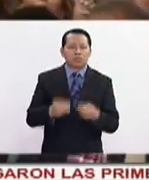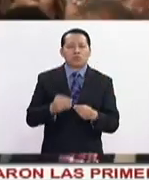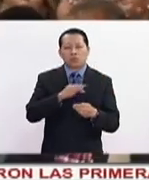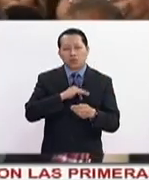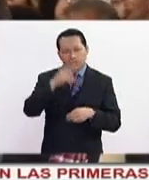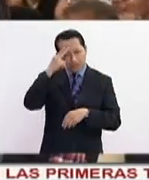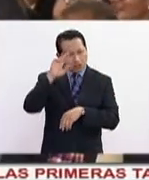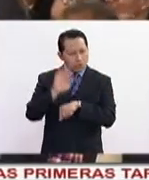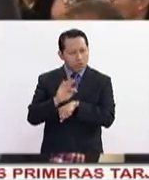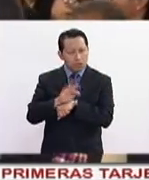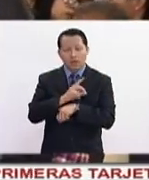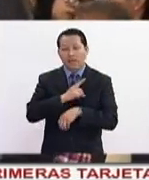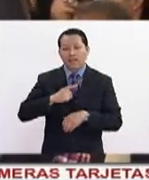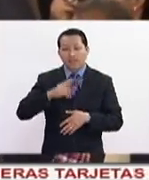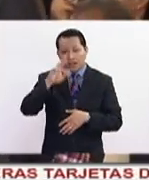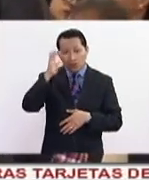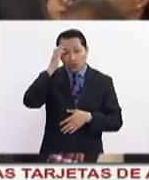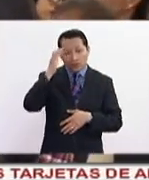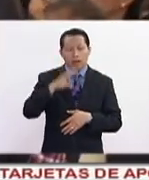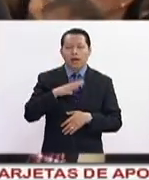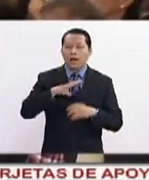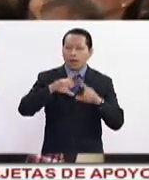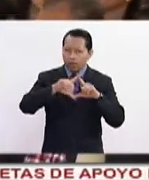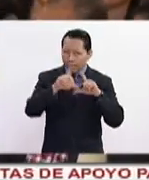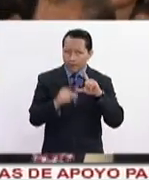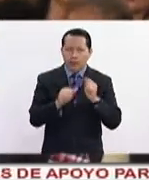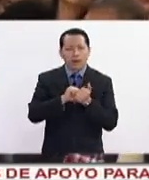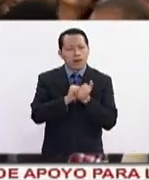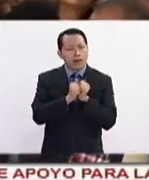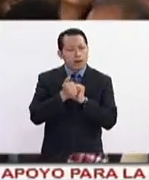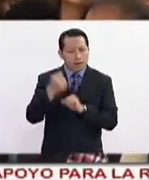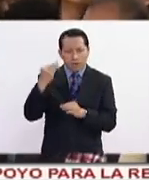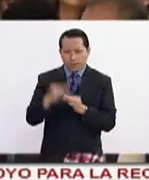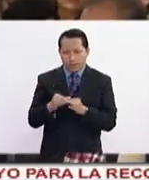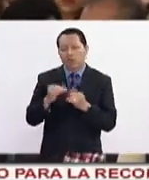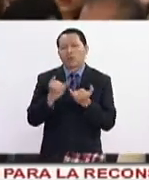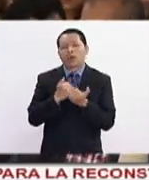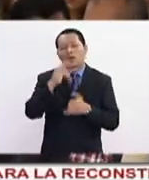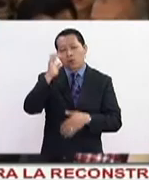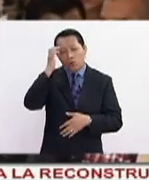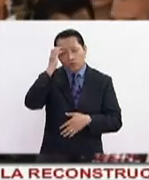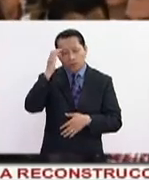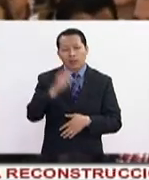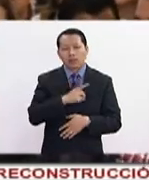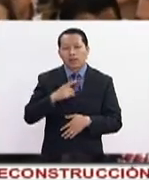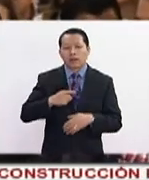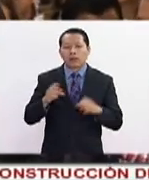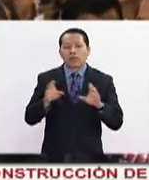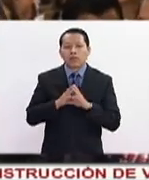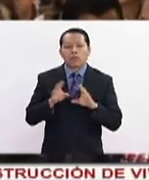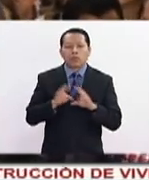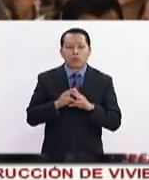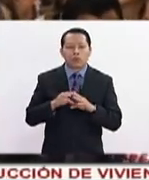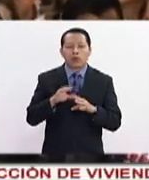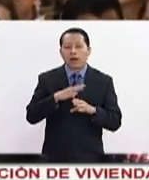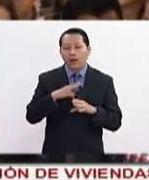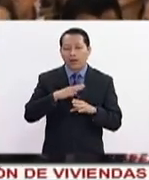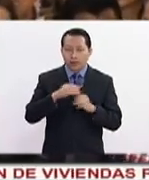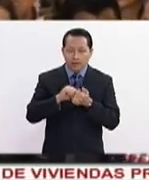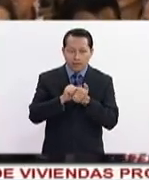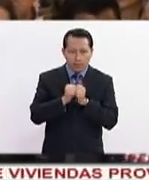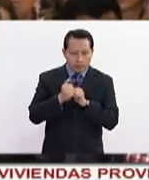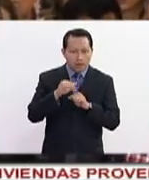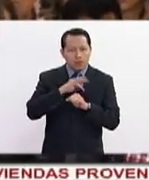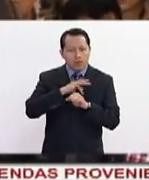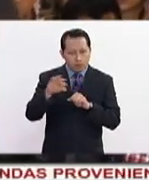rumbo. Hay que reconocer que estamos cambiando el país y hay que reconocer que tenemos que transformarnos para